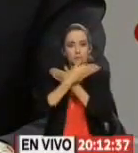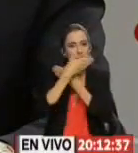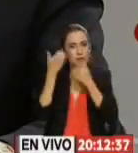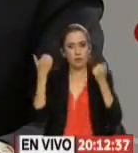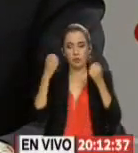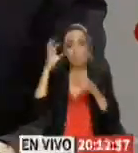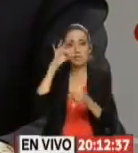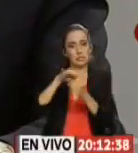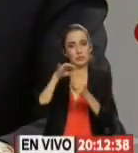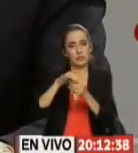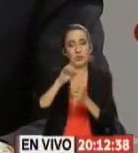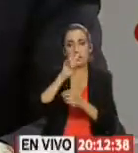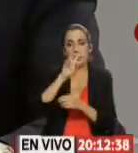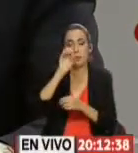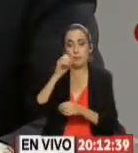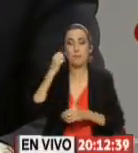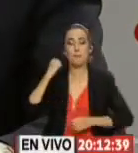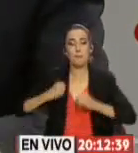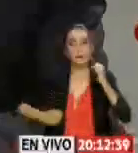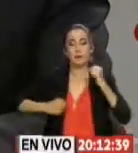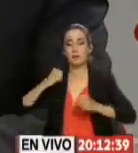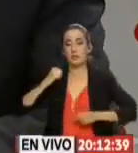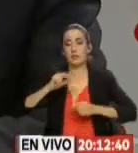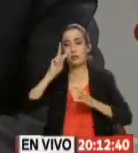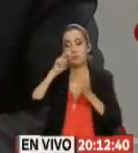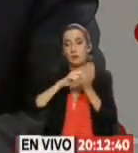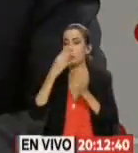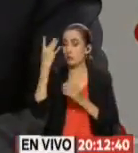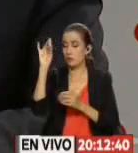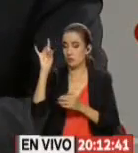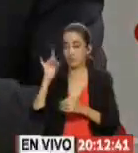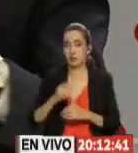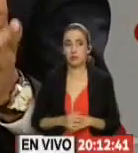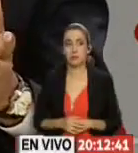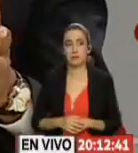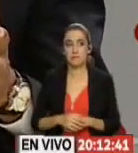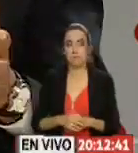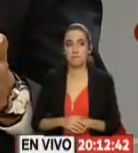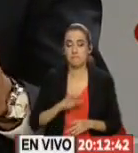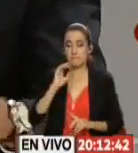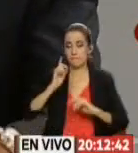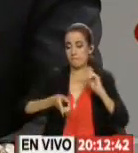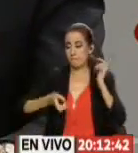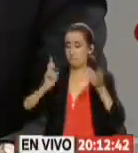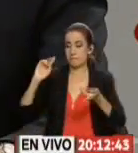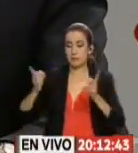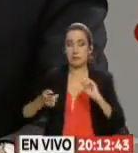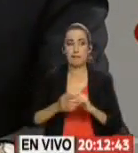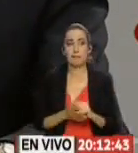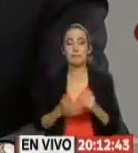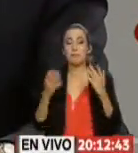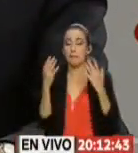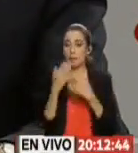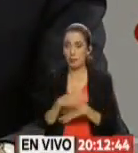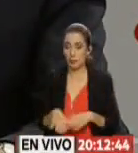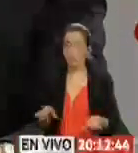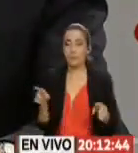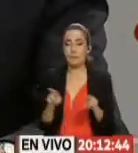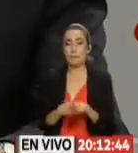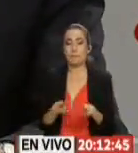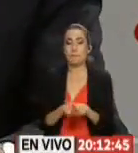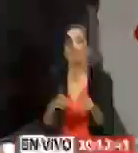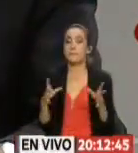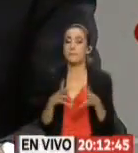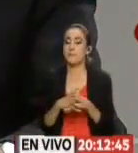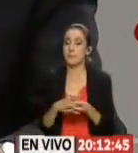se cometió el 20 de mayo del año 2018 por parte del señor Nicolás Maduro, del dictador Nicolás Maduro. Y hasta tanto no se